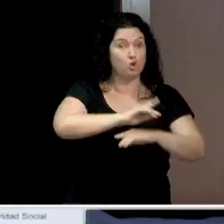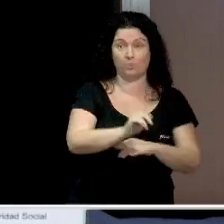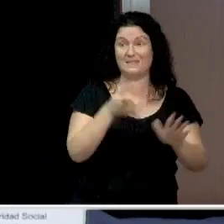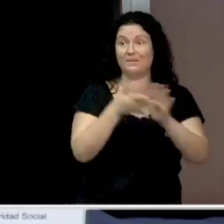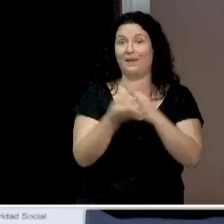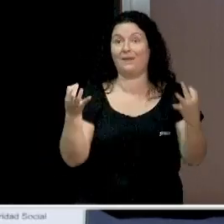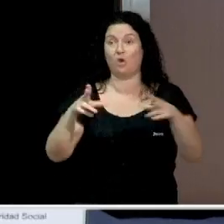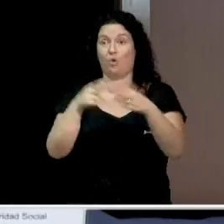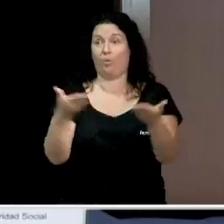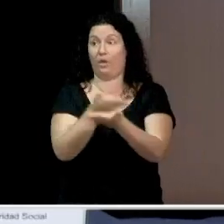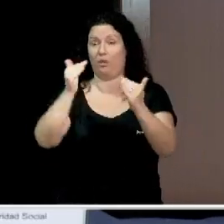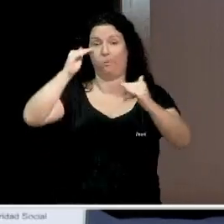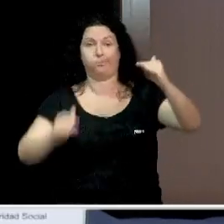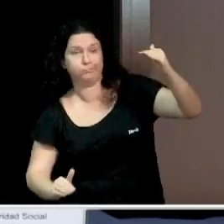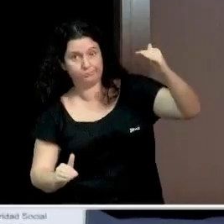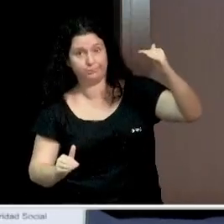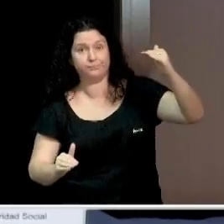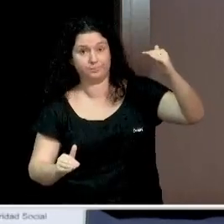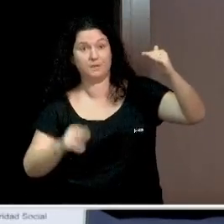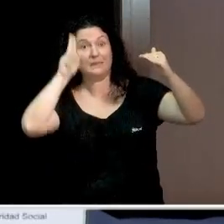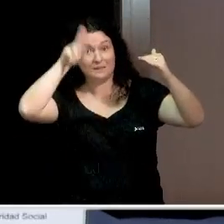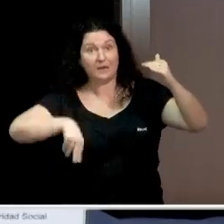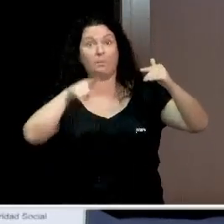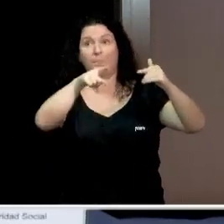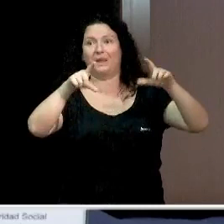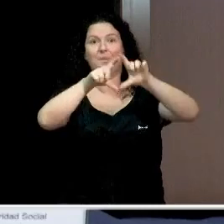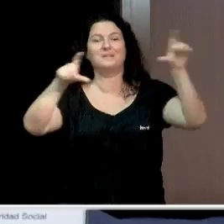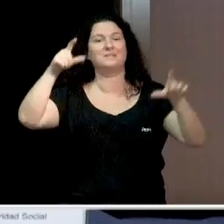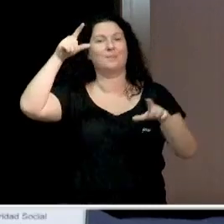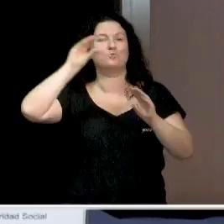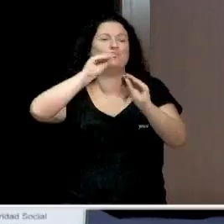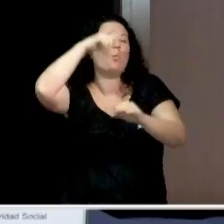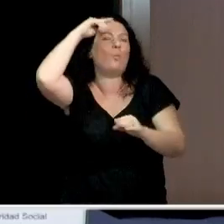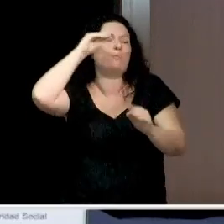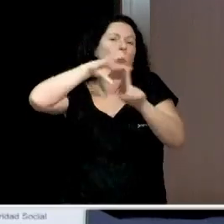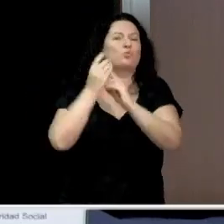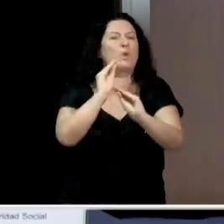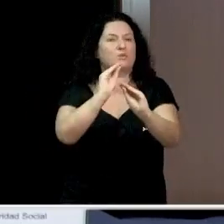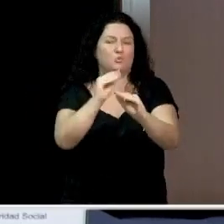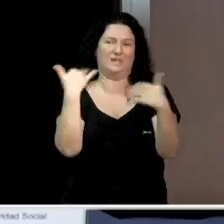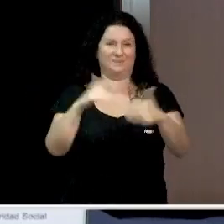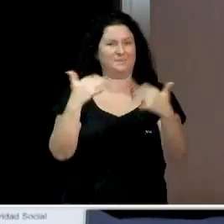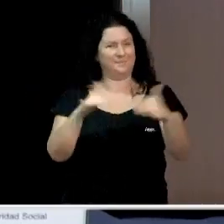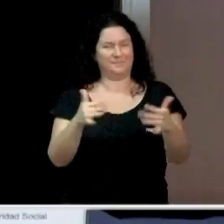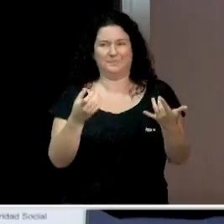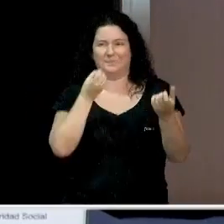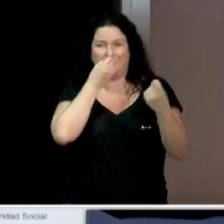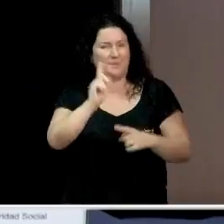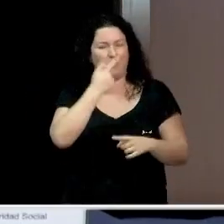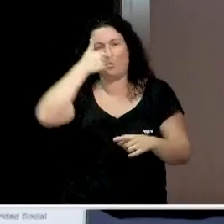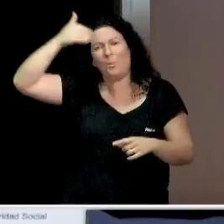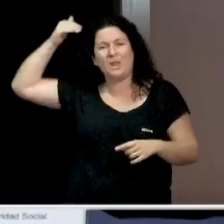socialmente injusto, sino que denota una cultura empresarial exigua y una política de negocio absolutamente miope. Una